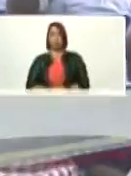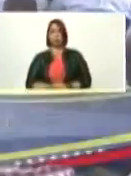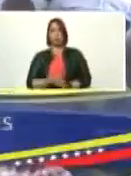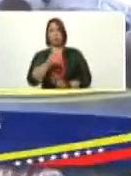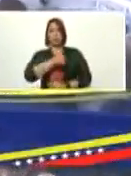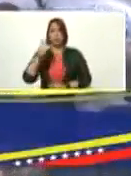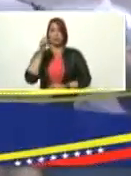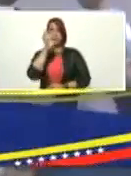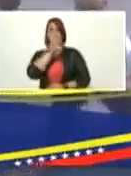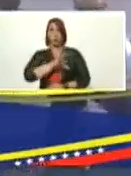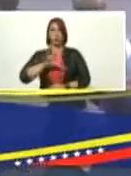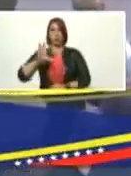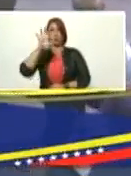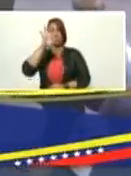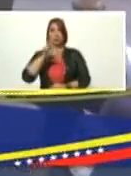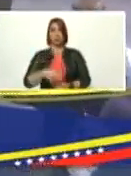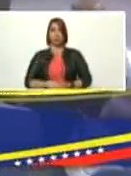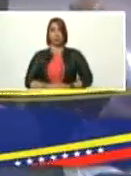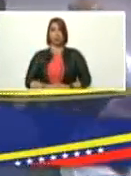país.